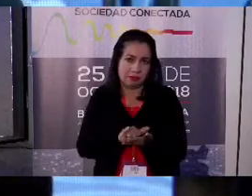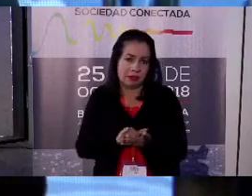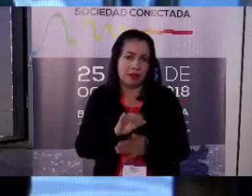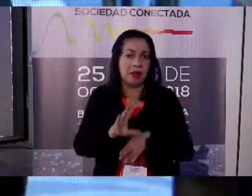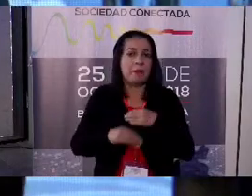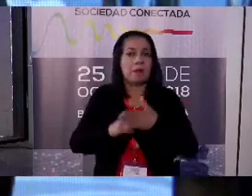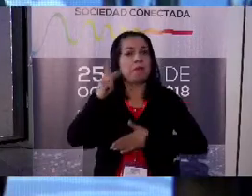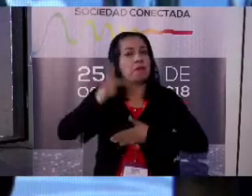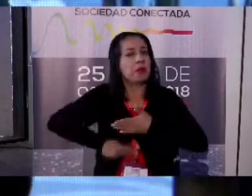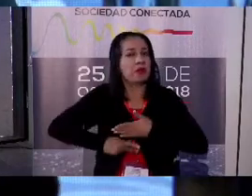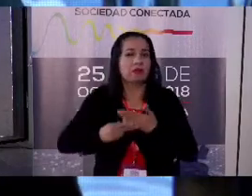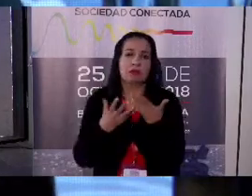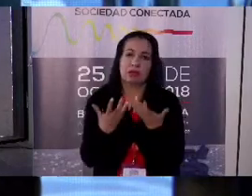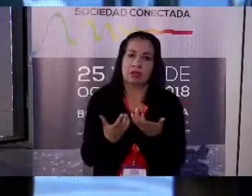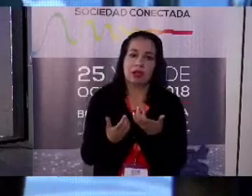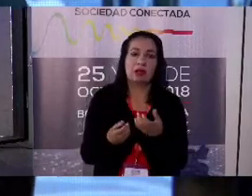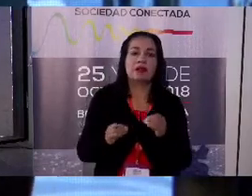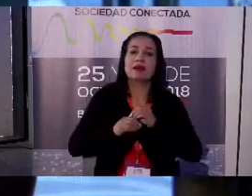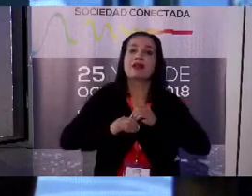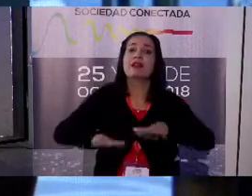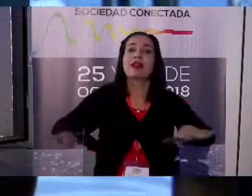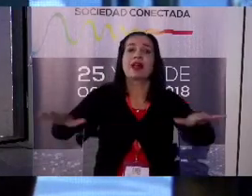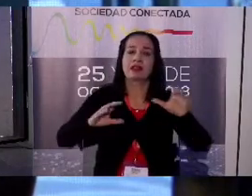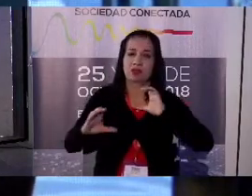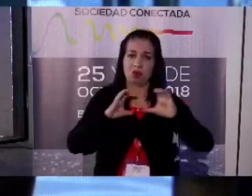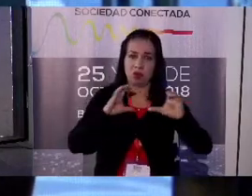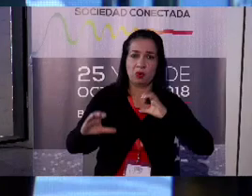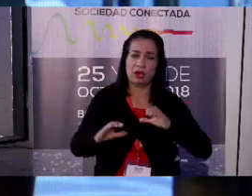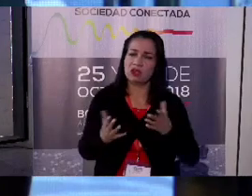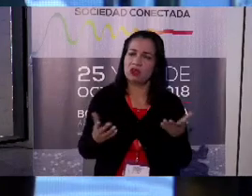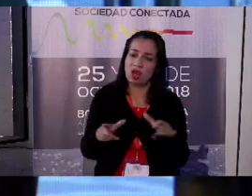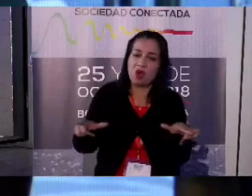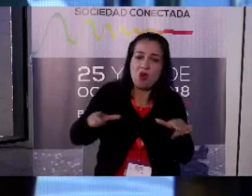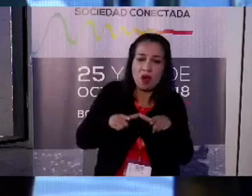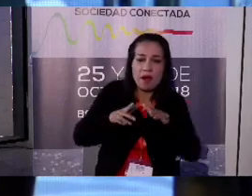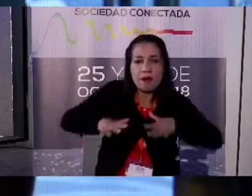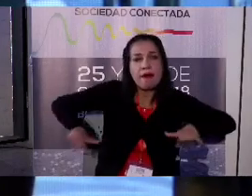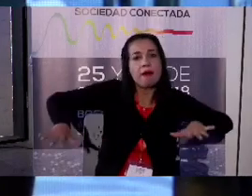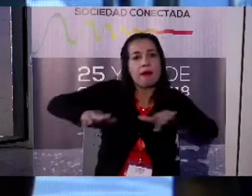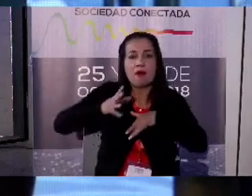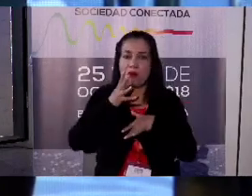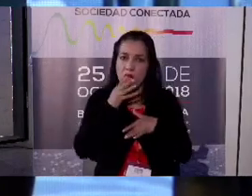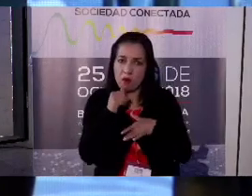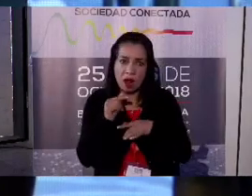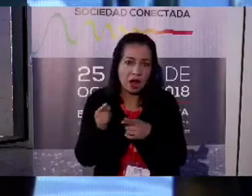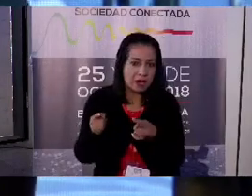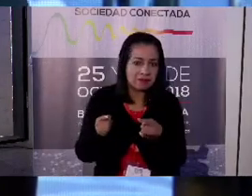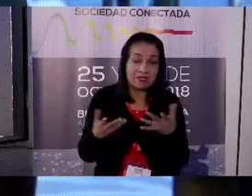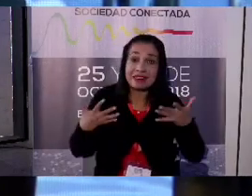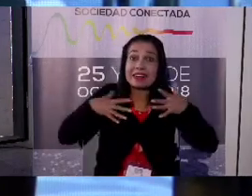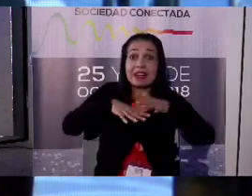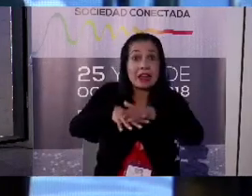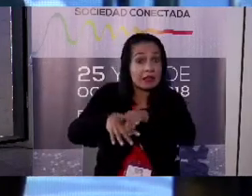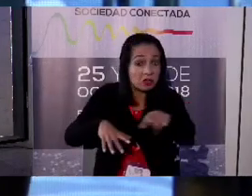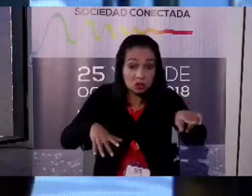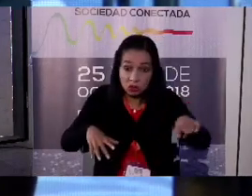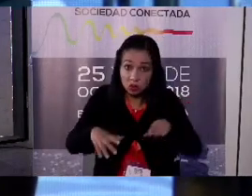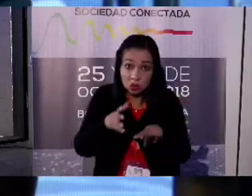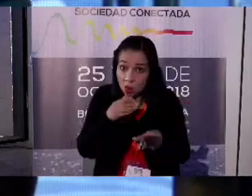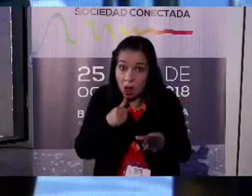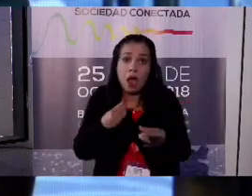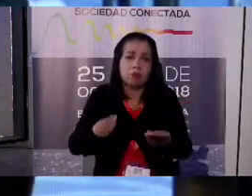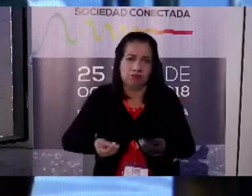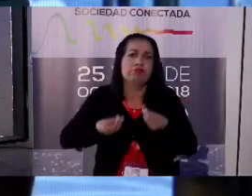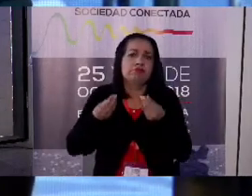proyectos de llevar eh redes de telecomunicaciones en zonas donde no hay este pues eh Por ahora redes eh normalmente